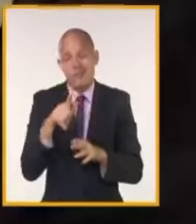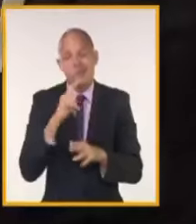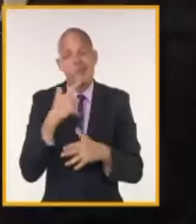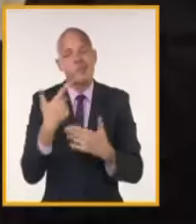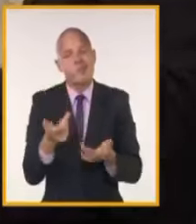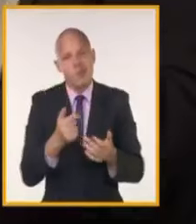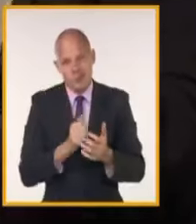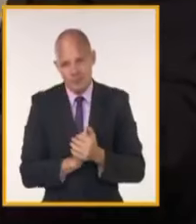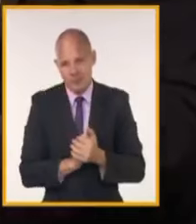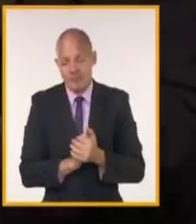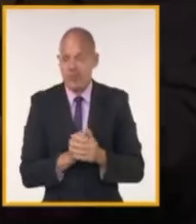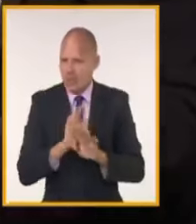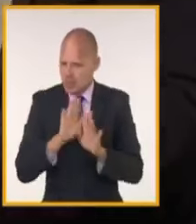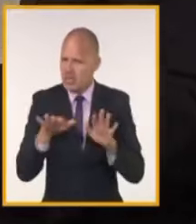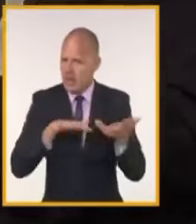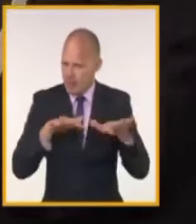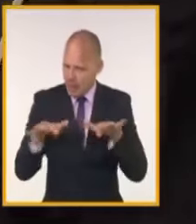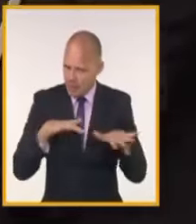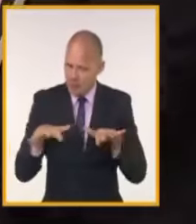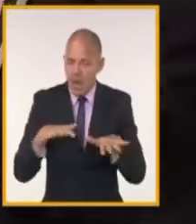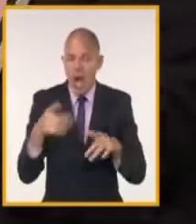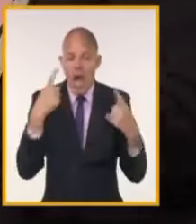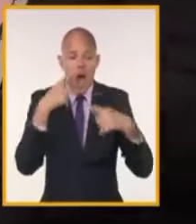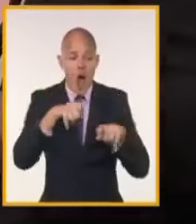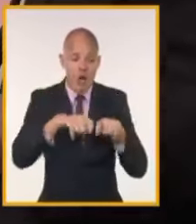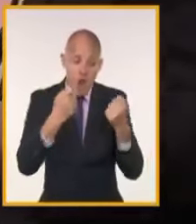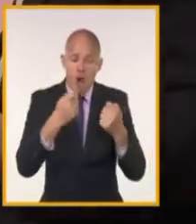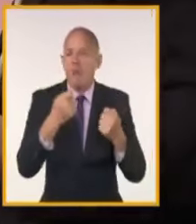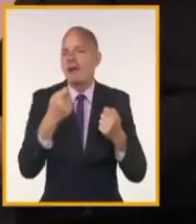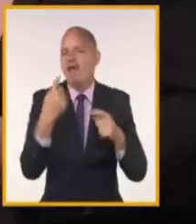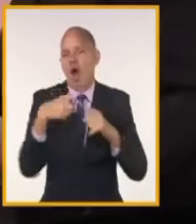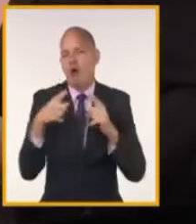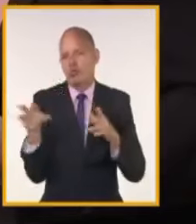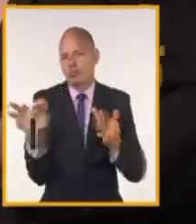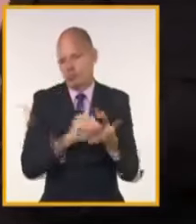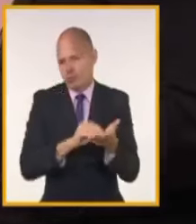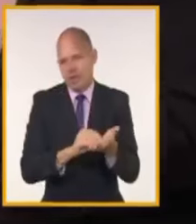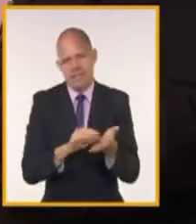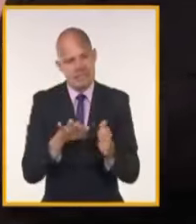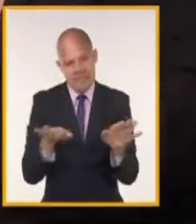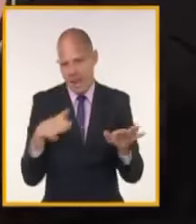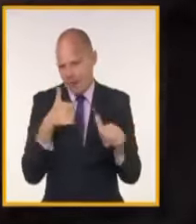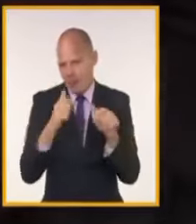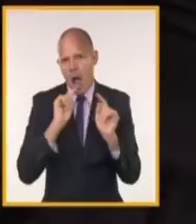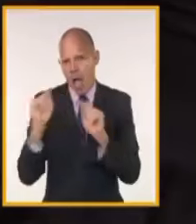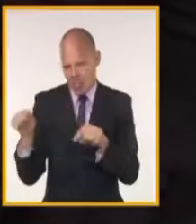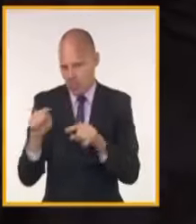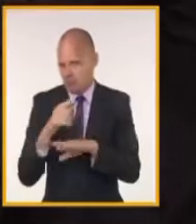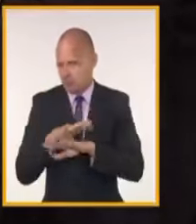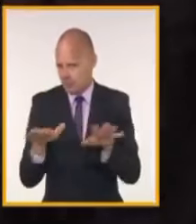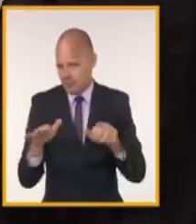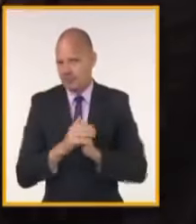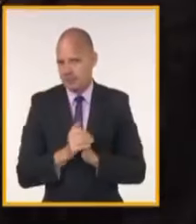rotura además de la garantía y está calculado ese nivel de ese nivel de rotura y el daño va a ser si pasa por una zona